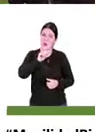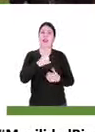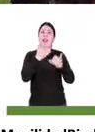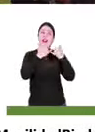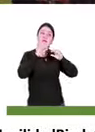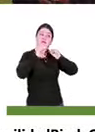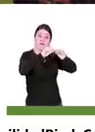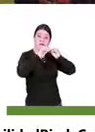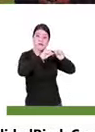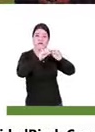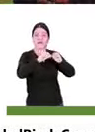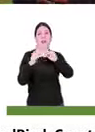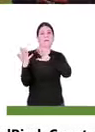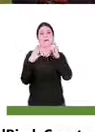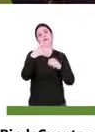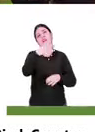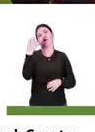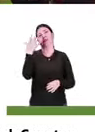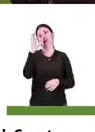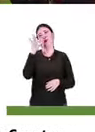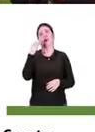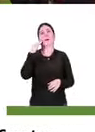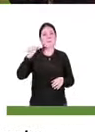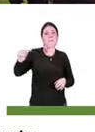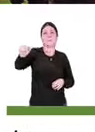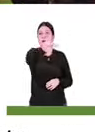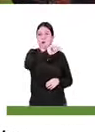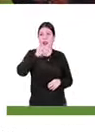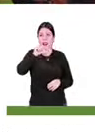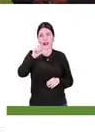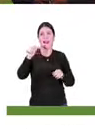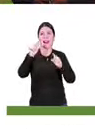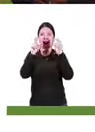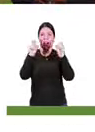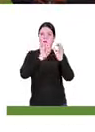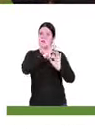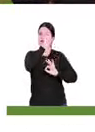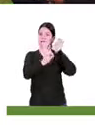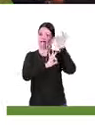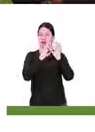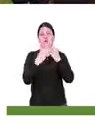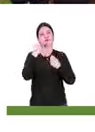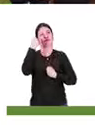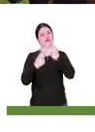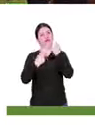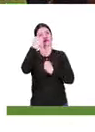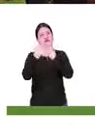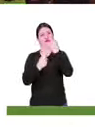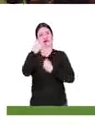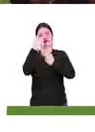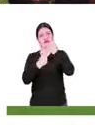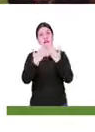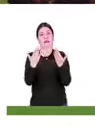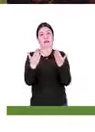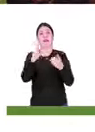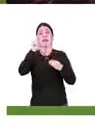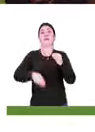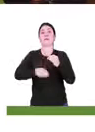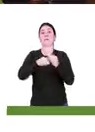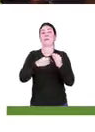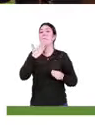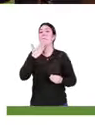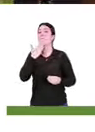de 450 en este momento en ecoconducción, ¿sí? Pero al mismo tiempo recategorizando las licencias